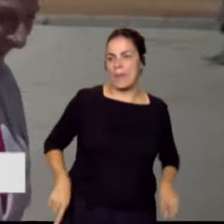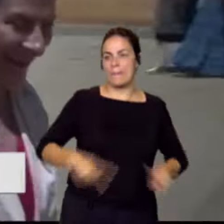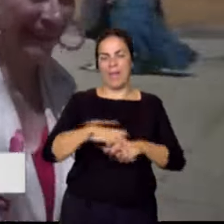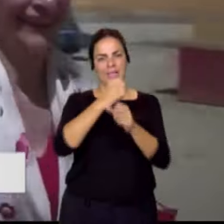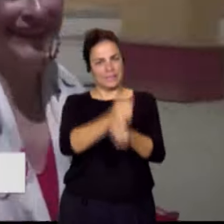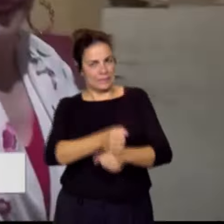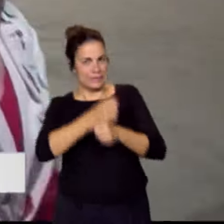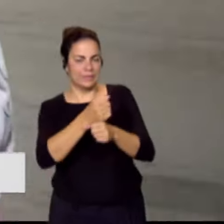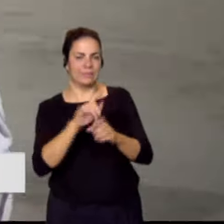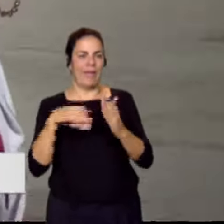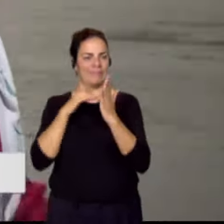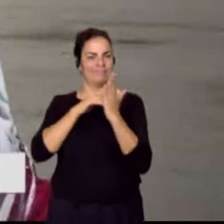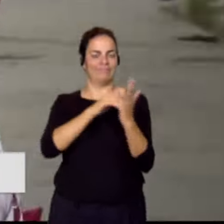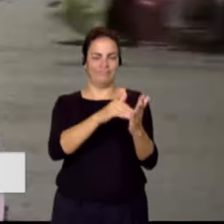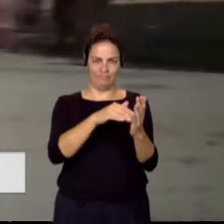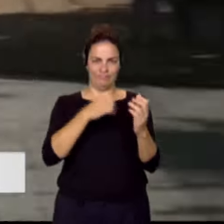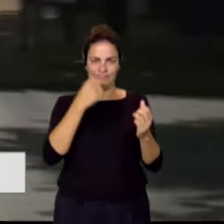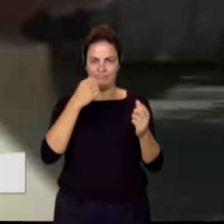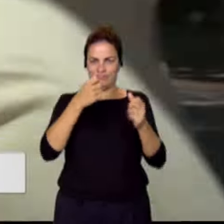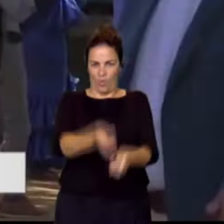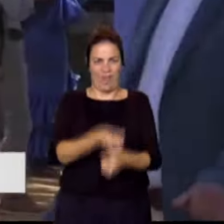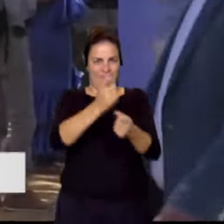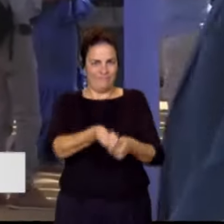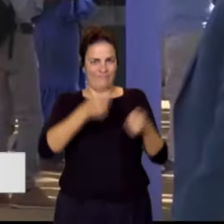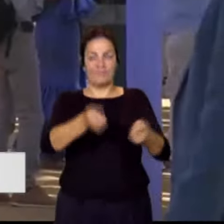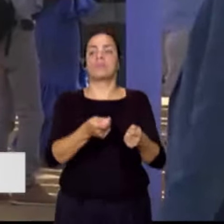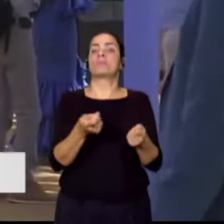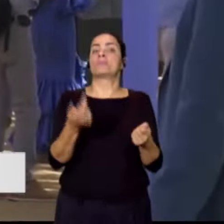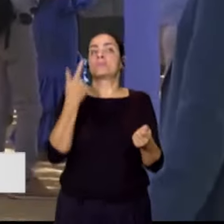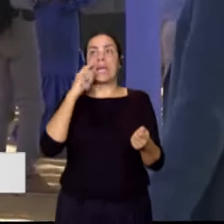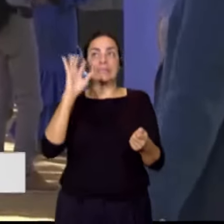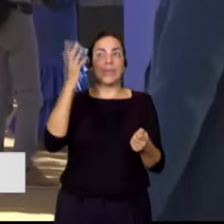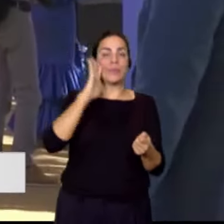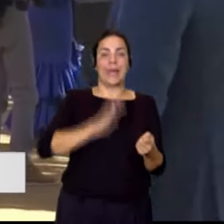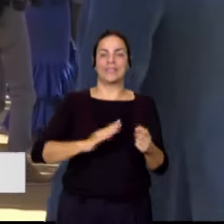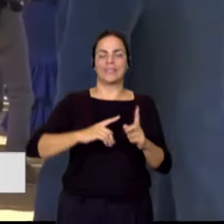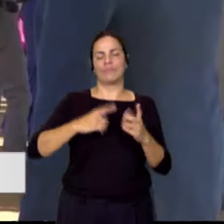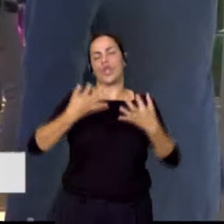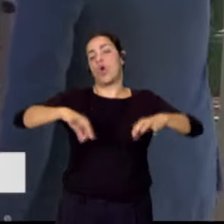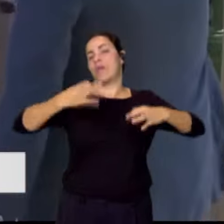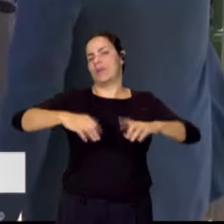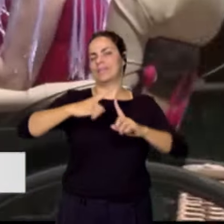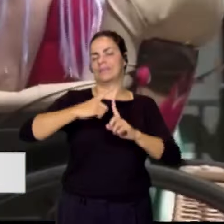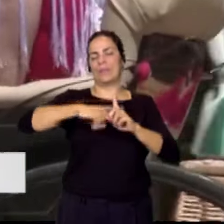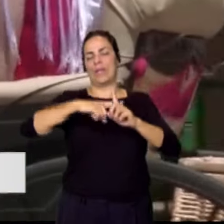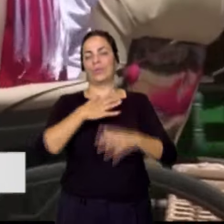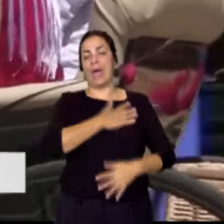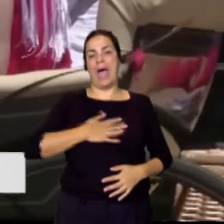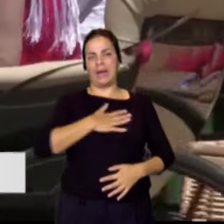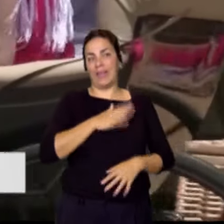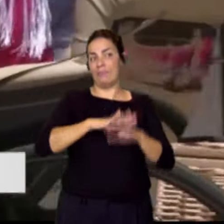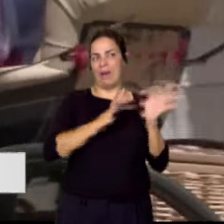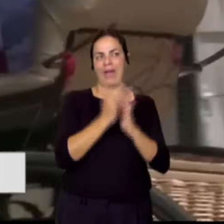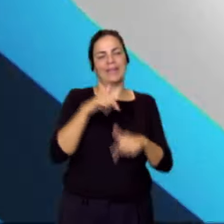edición las previsiones apuntan a Que las temperaturas no serán tan agradables como suele ser habitual para un mes de